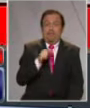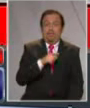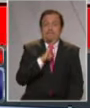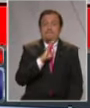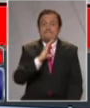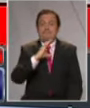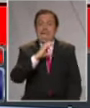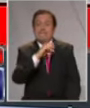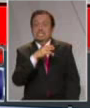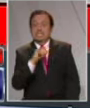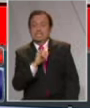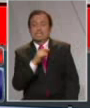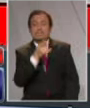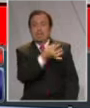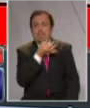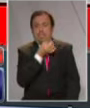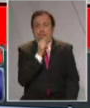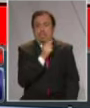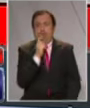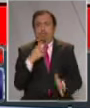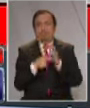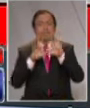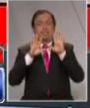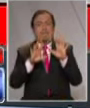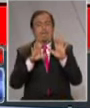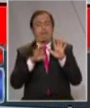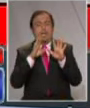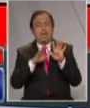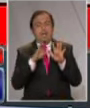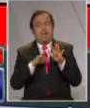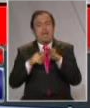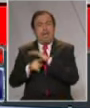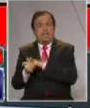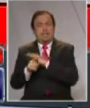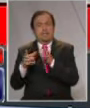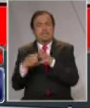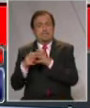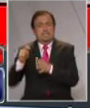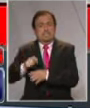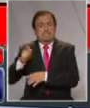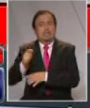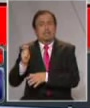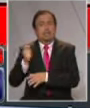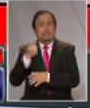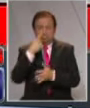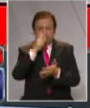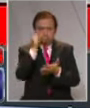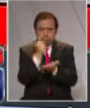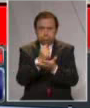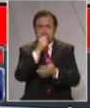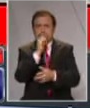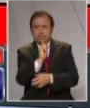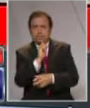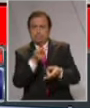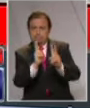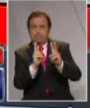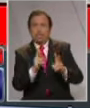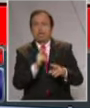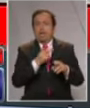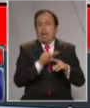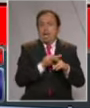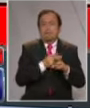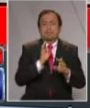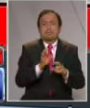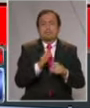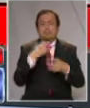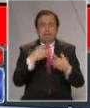lo que él plantea es que durante el año 2010 el régimen interno del Senado era quien finalmente visaba o no autorizaba este tipo de arriendos y que es